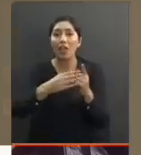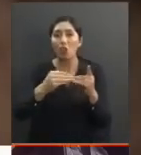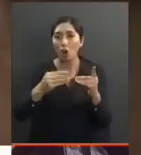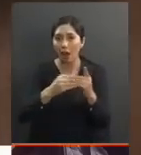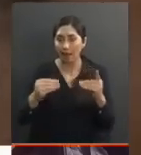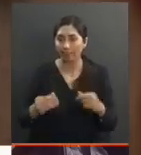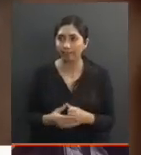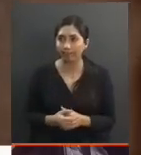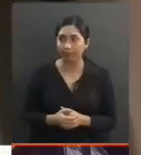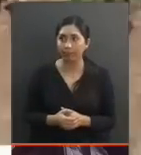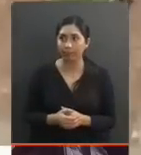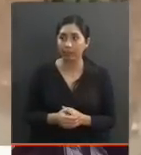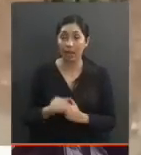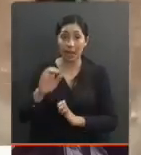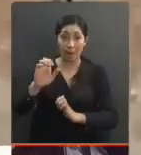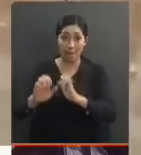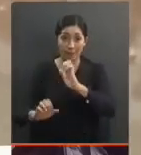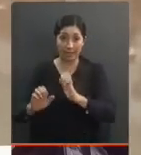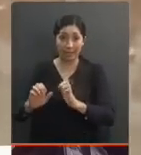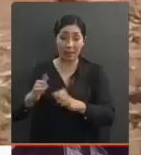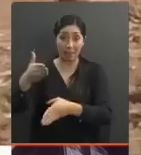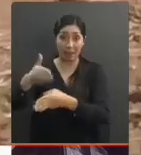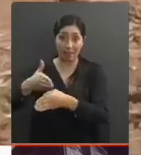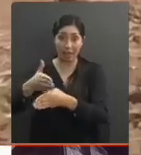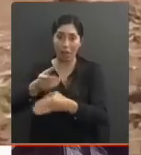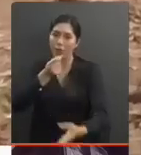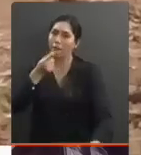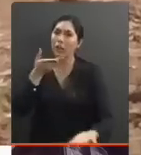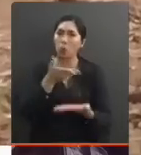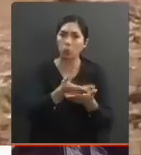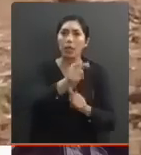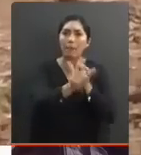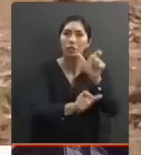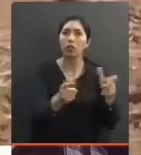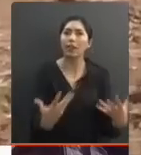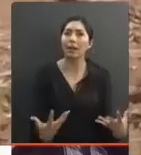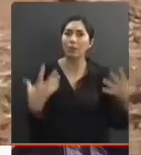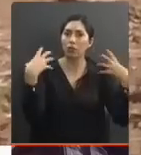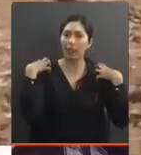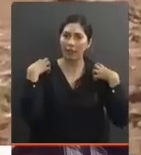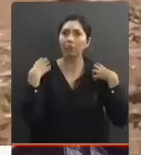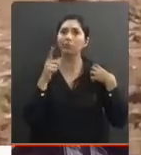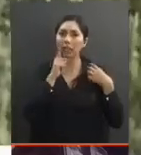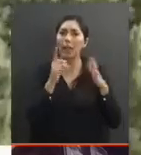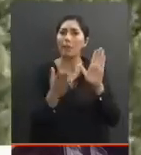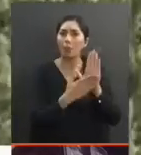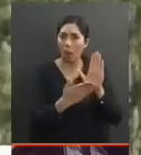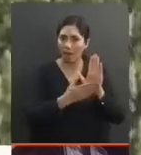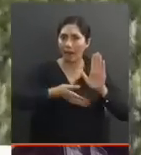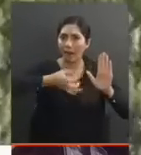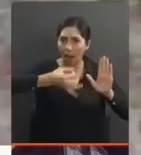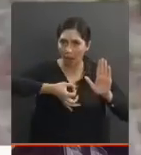gremio maderero se ha querellado contra quienes resulten responsables con pruebas y relatos.